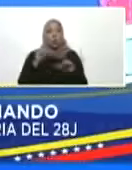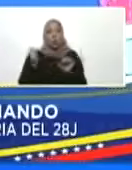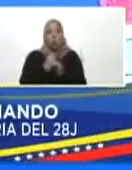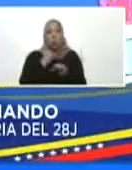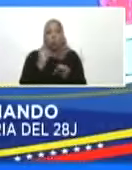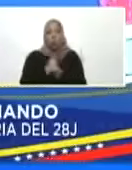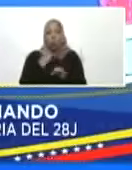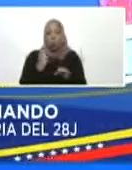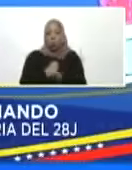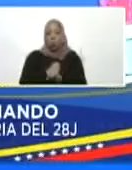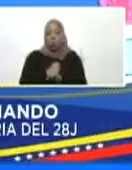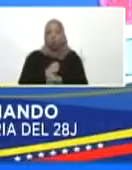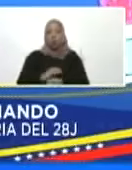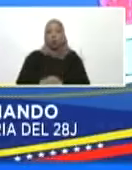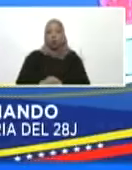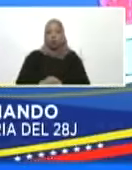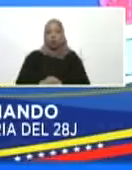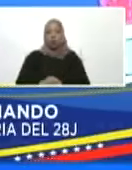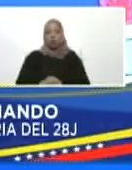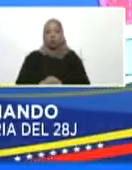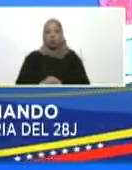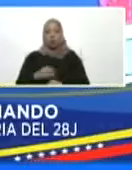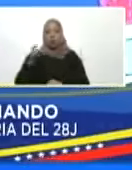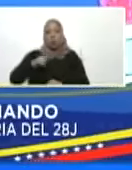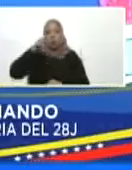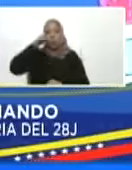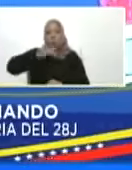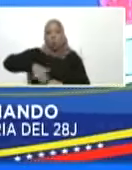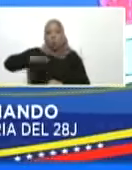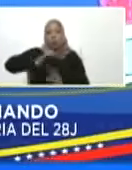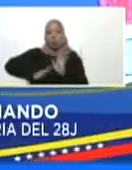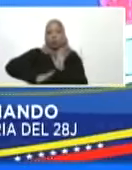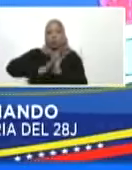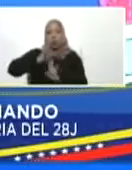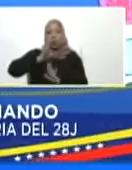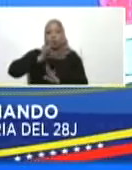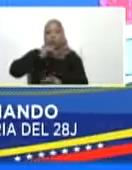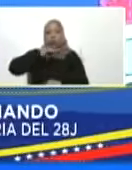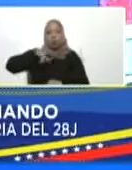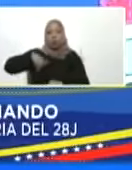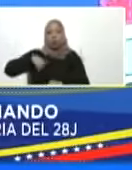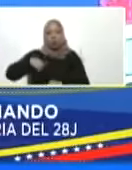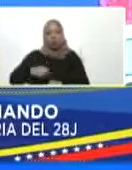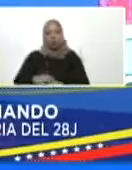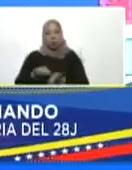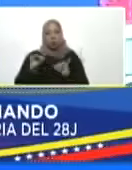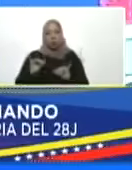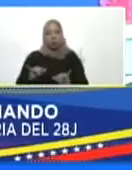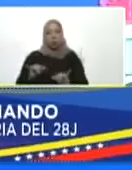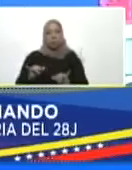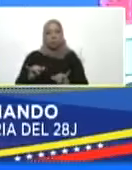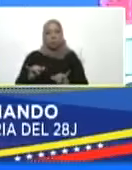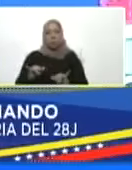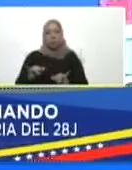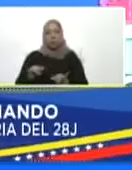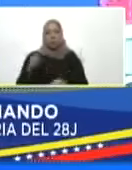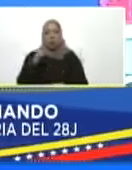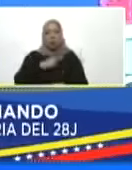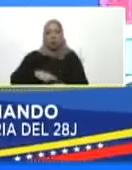mucho en la necesidad de avanzar hacia el máximo nivel de unión